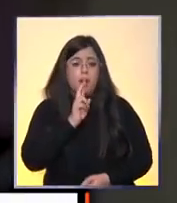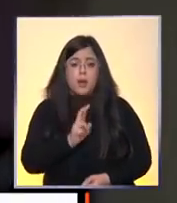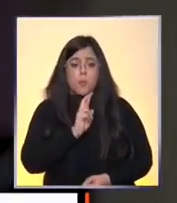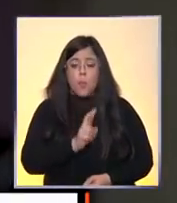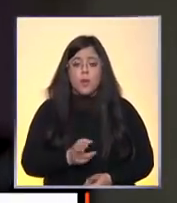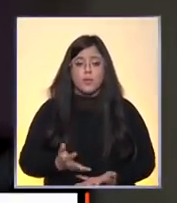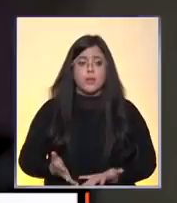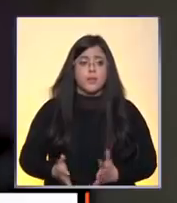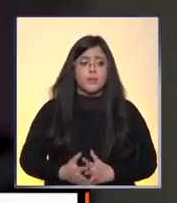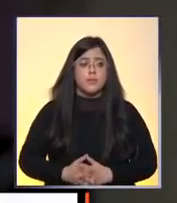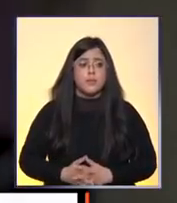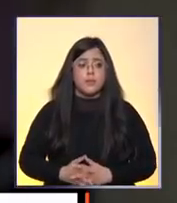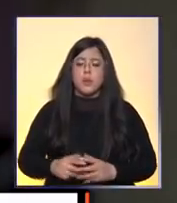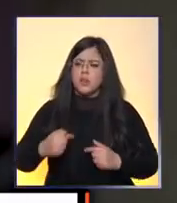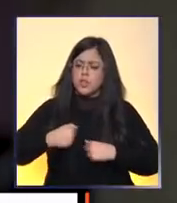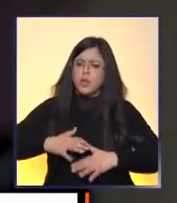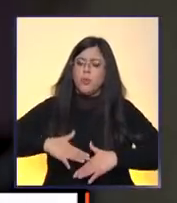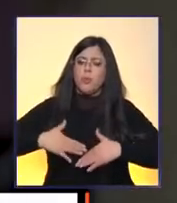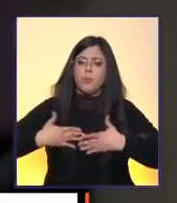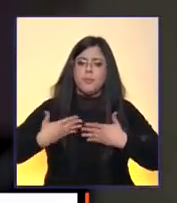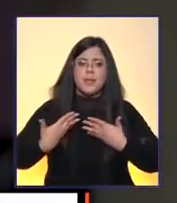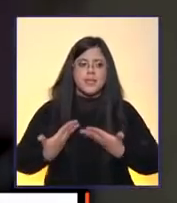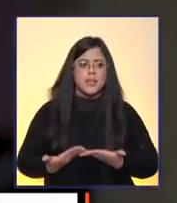Créeme que en un momento me sentí,